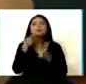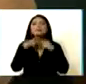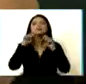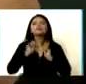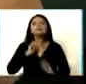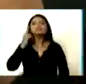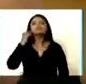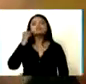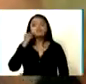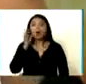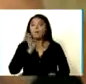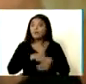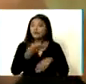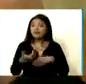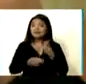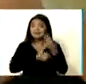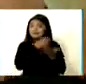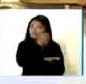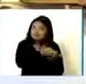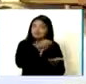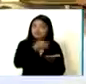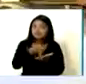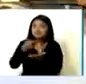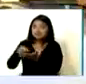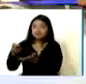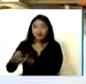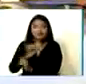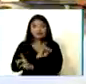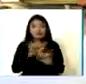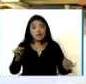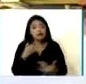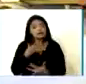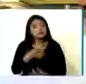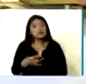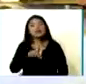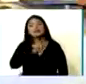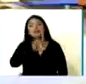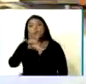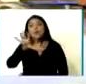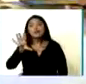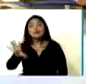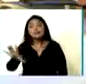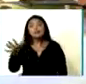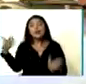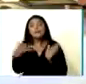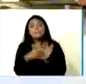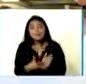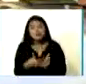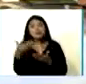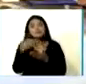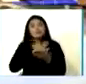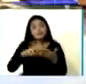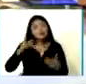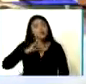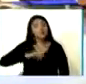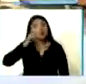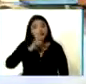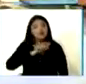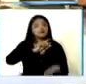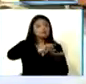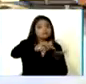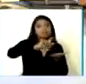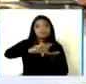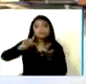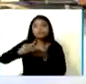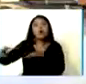comprobar, porque se está cancelando, tú hablabas de la cantidad interesante, más de 155 mil millones de bolívares a gobernaciones y alcaldías